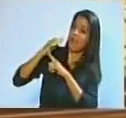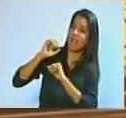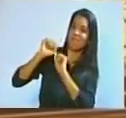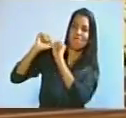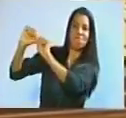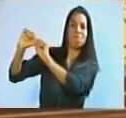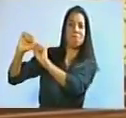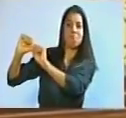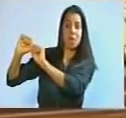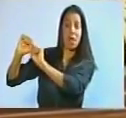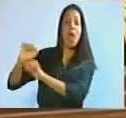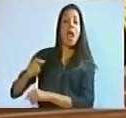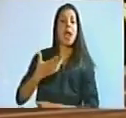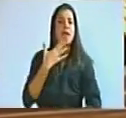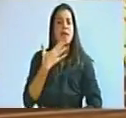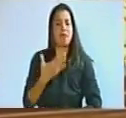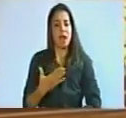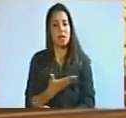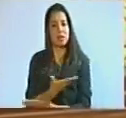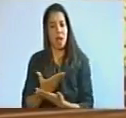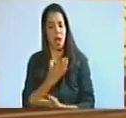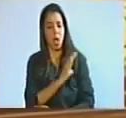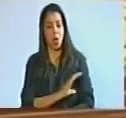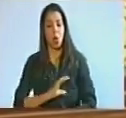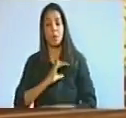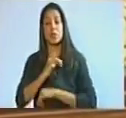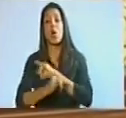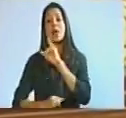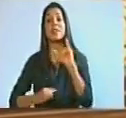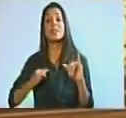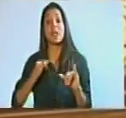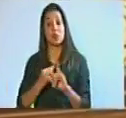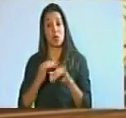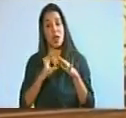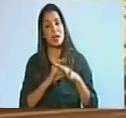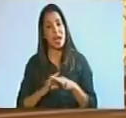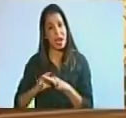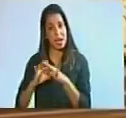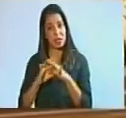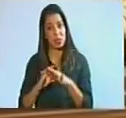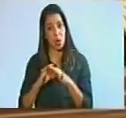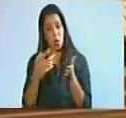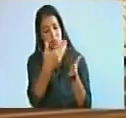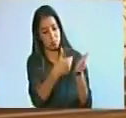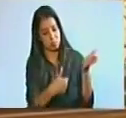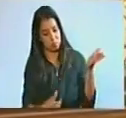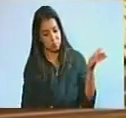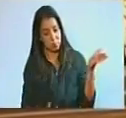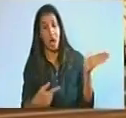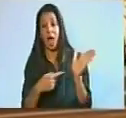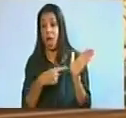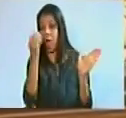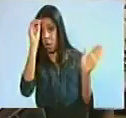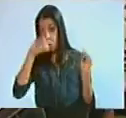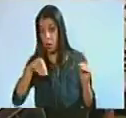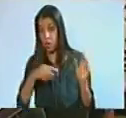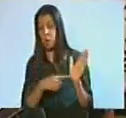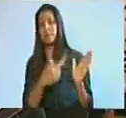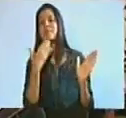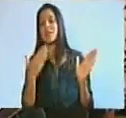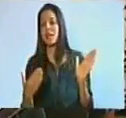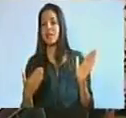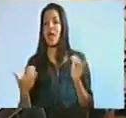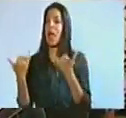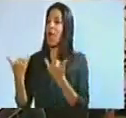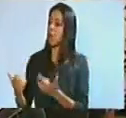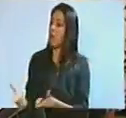imperio. Así que yo agradezco a la Comisión de Relaciones Internacionales que hayan traído este acuerdo y voy a autorizar entonces al